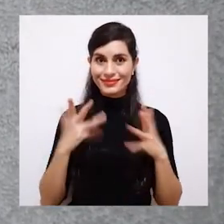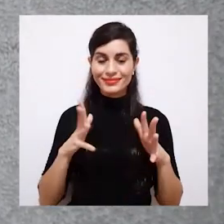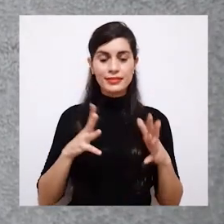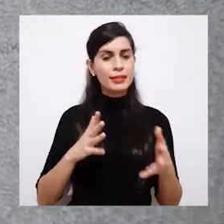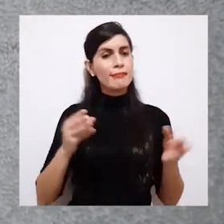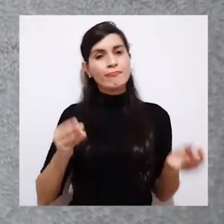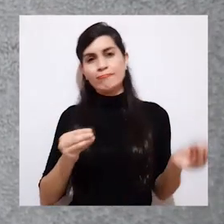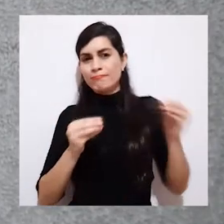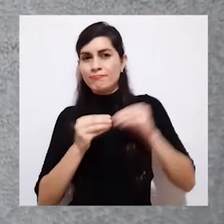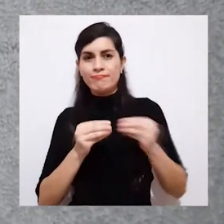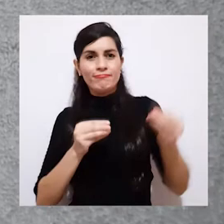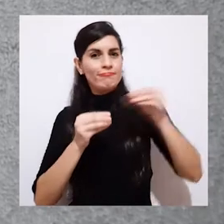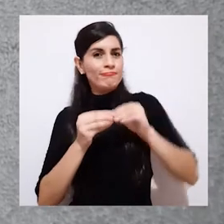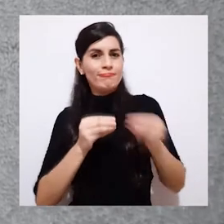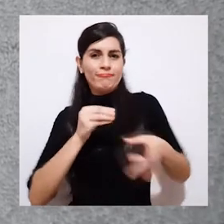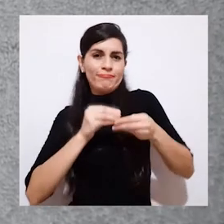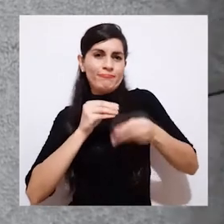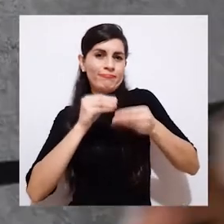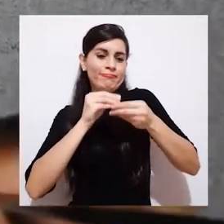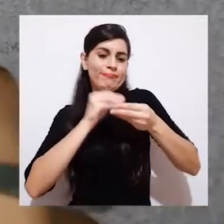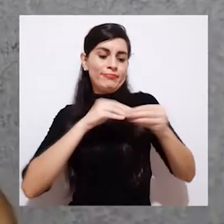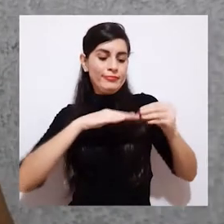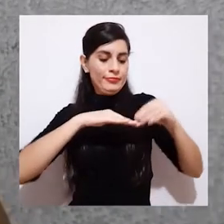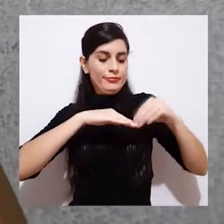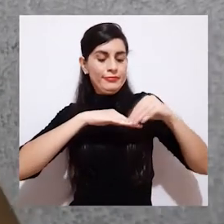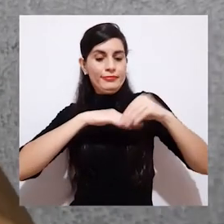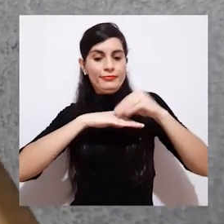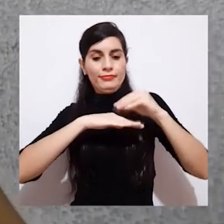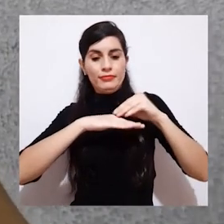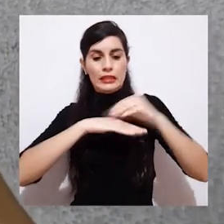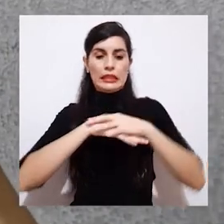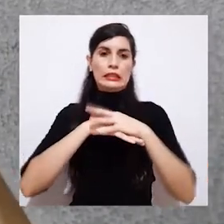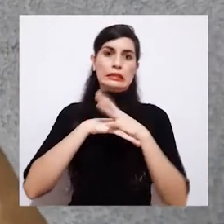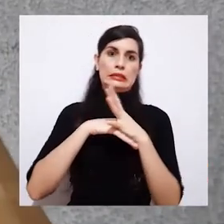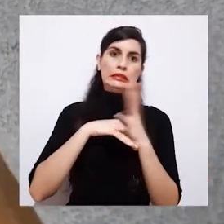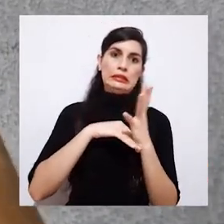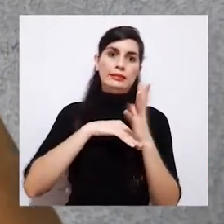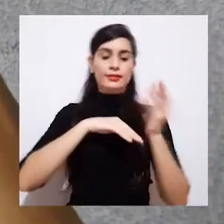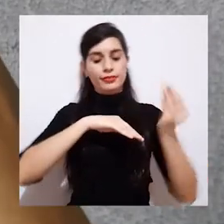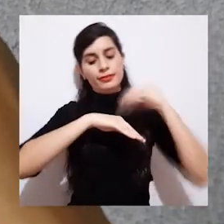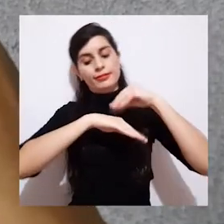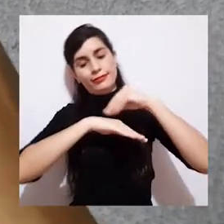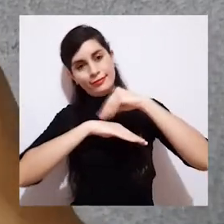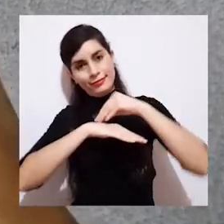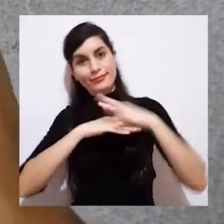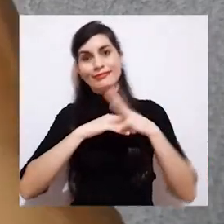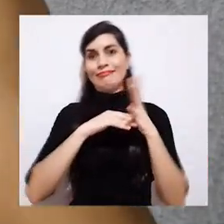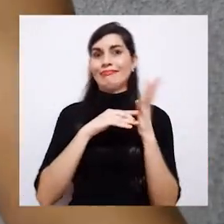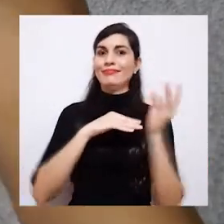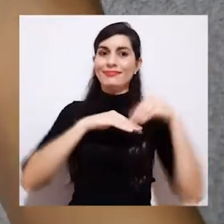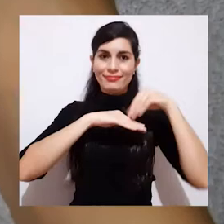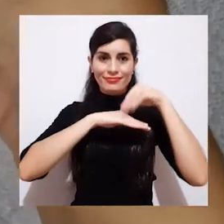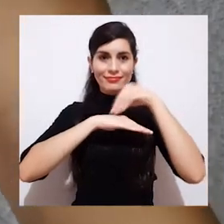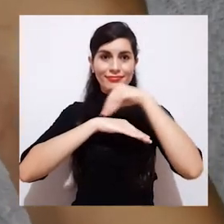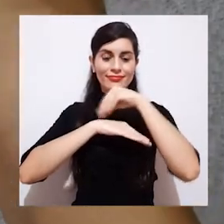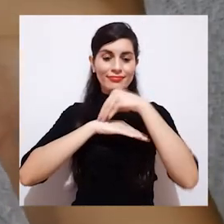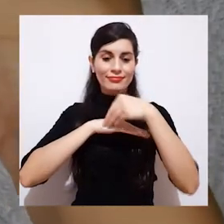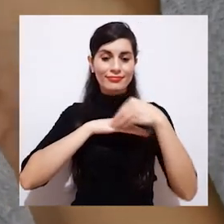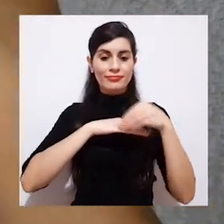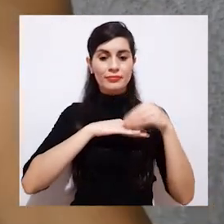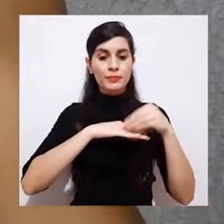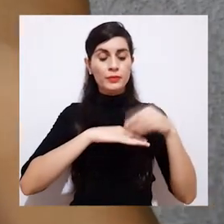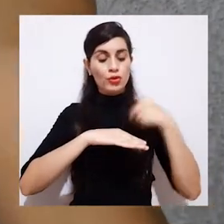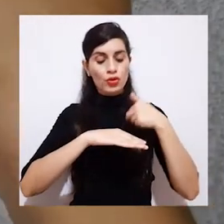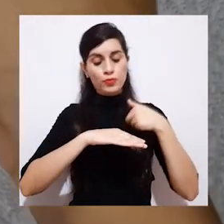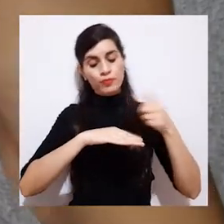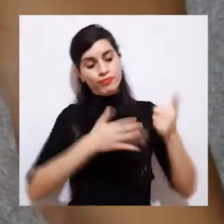Ok, vamos a seguir pegando de los lados que veo que se va levantando. Regreso a aplicar un poquito más de lo que es el Spirit Combo Mastic. Y me ayudo con